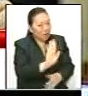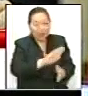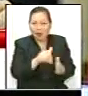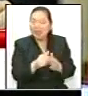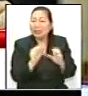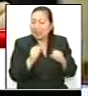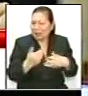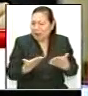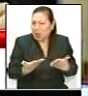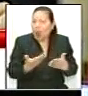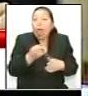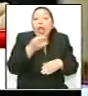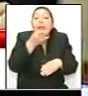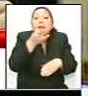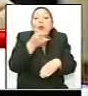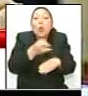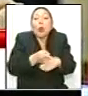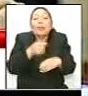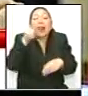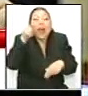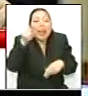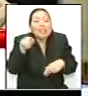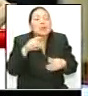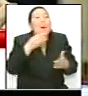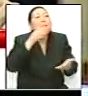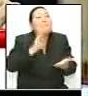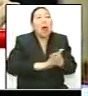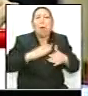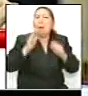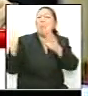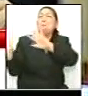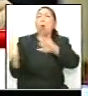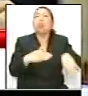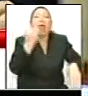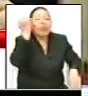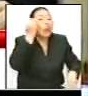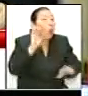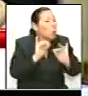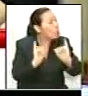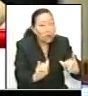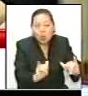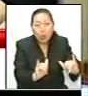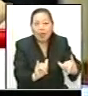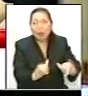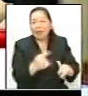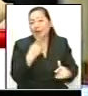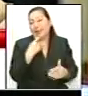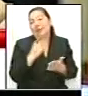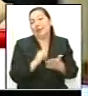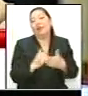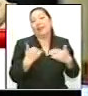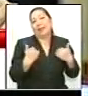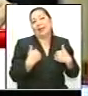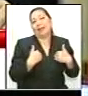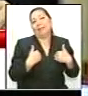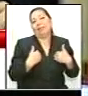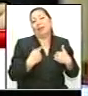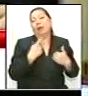que tenemos. Estoy en contra de eso. Y por esa razón estoy presente acá. Y continuaremos, señor presidente, con su